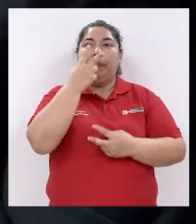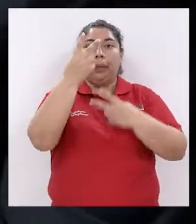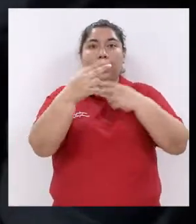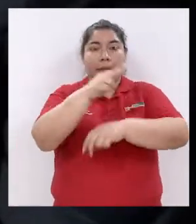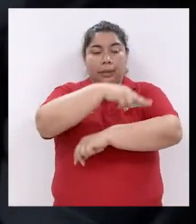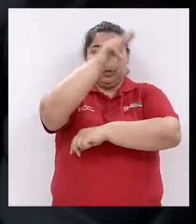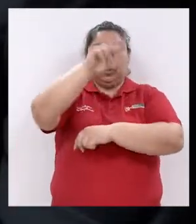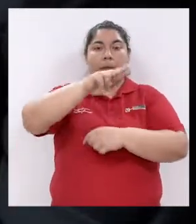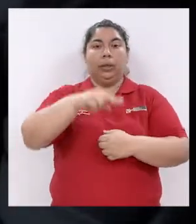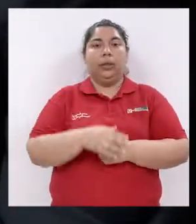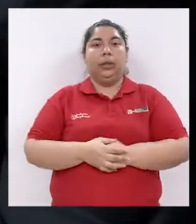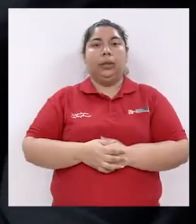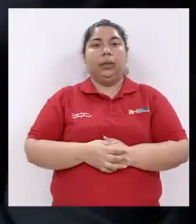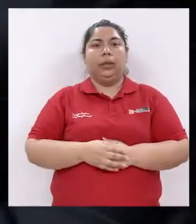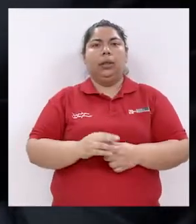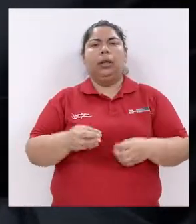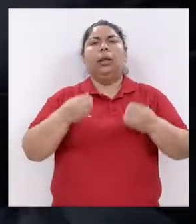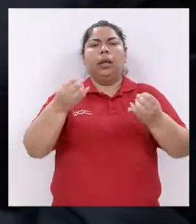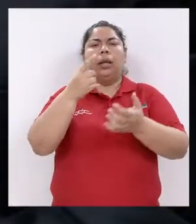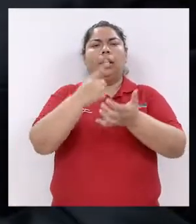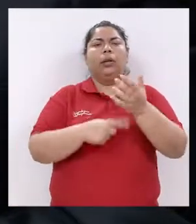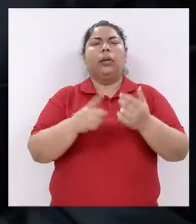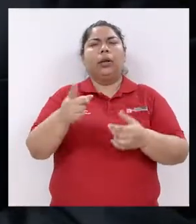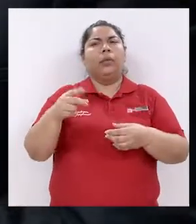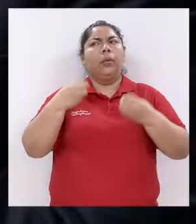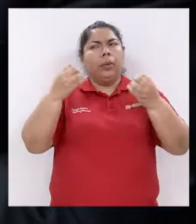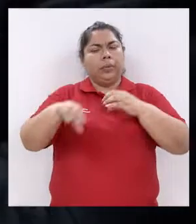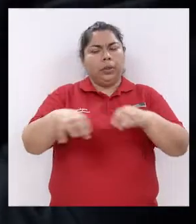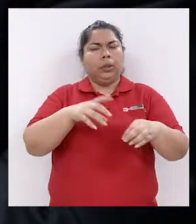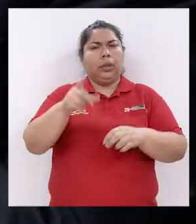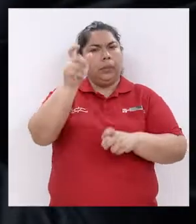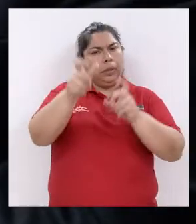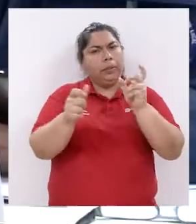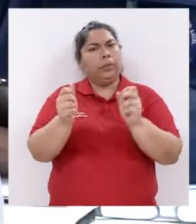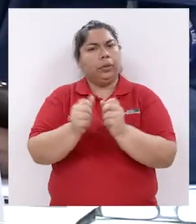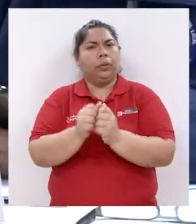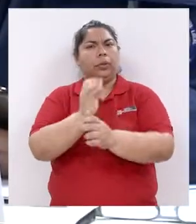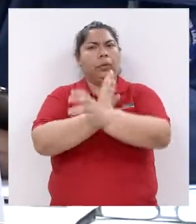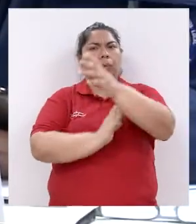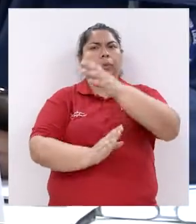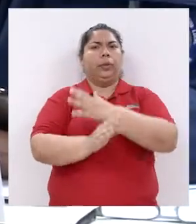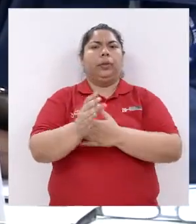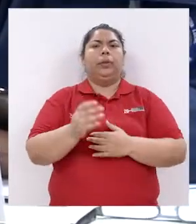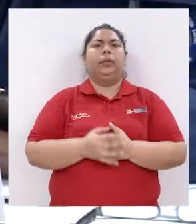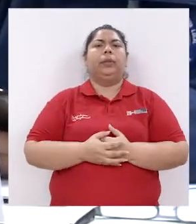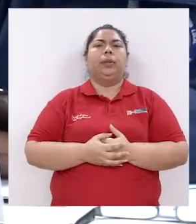sus regiones qué es lo que podemos hacer por las personas que tienen